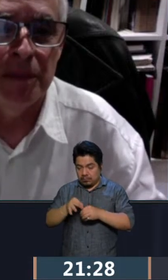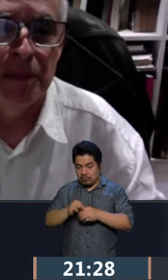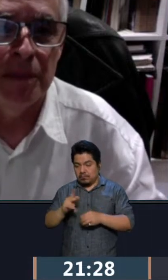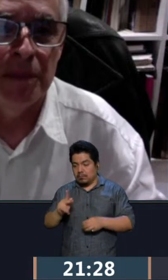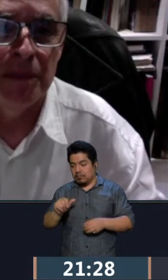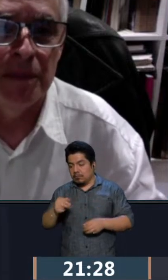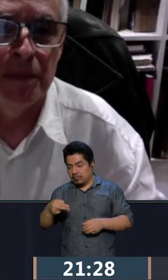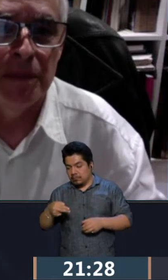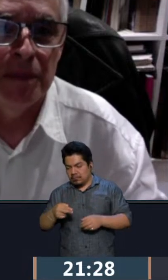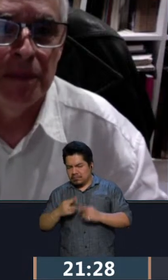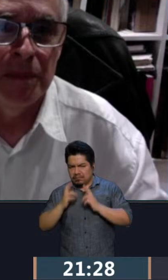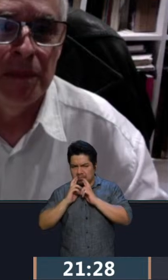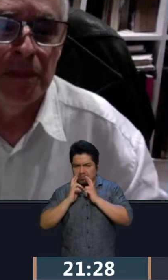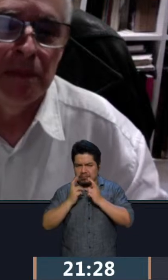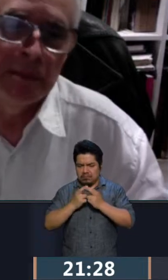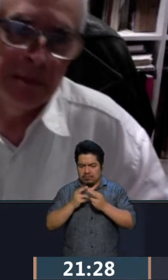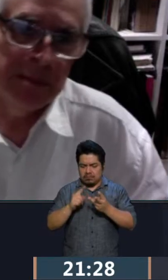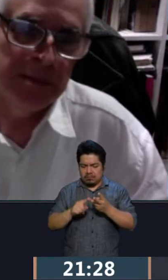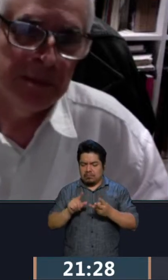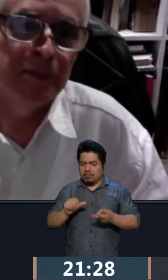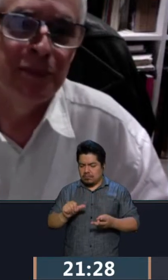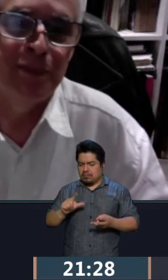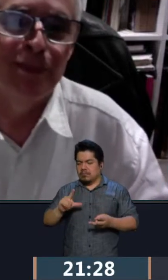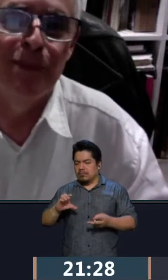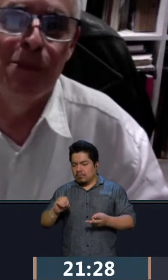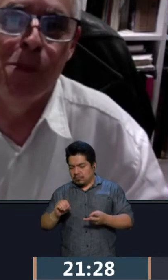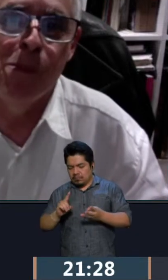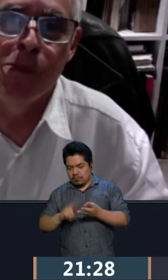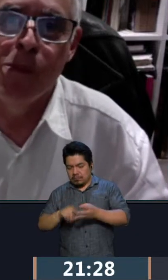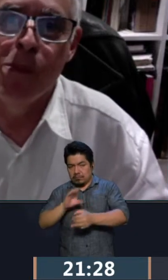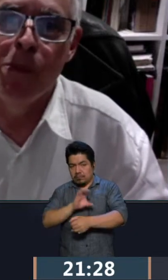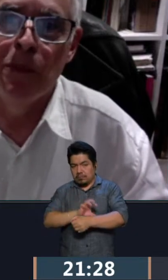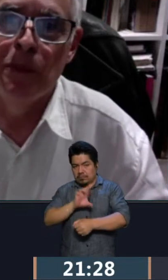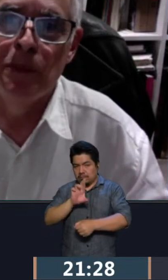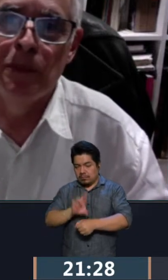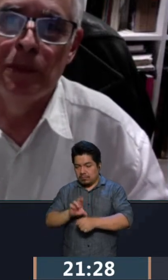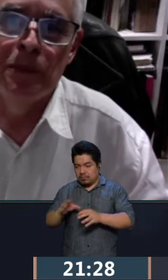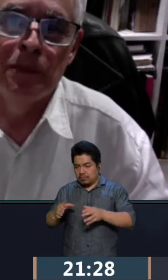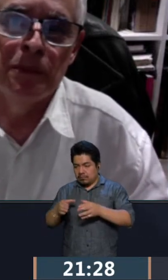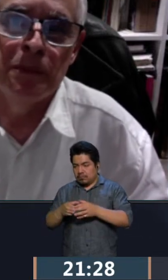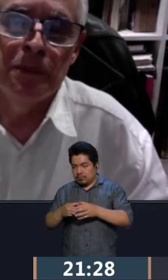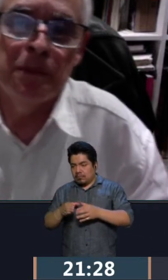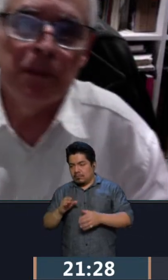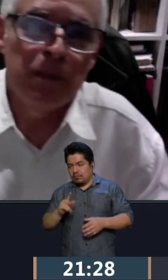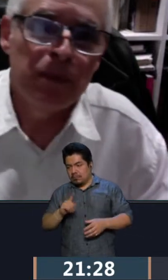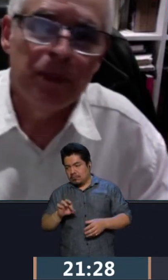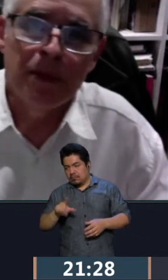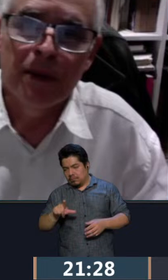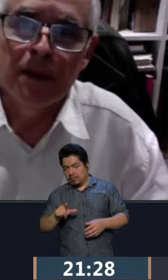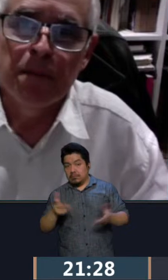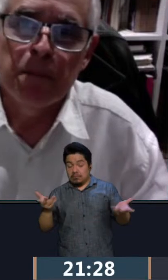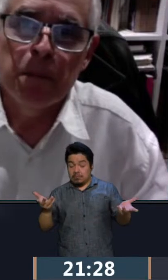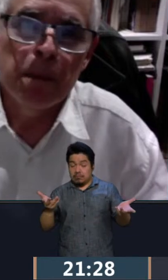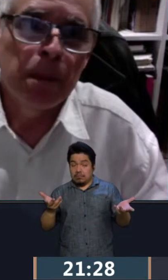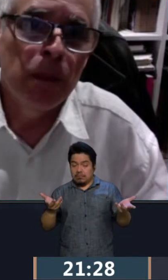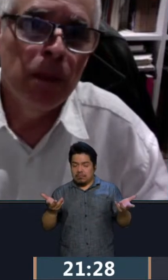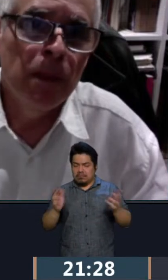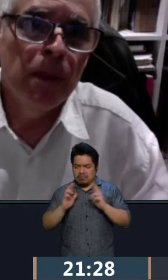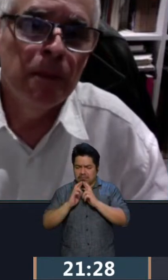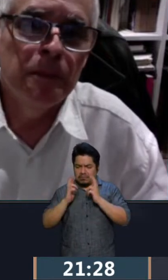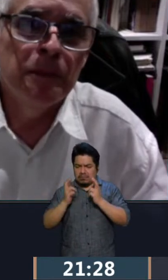panismo, reunidos con el dirigente nacional del PRI y con el coordinador de campaña de la candidata del PRI y del PAN. Una de